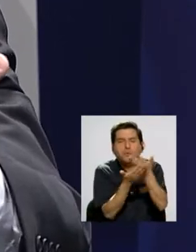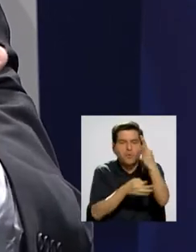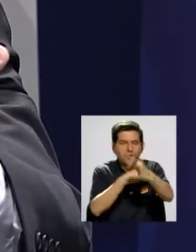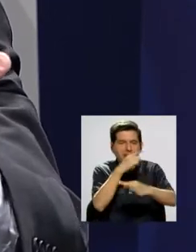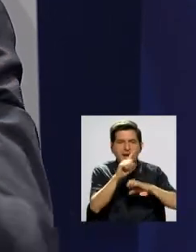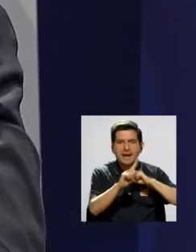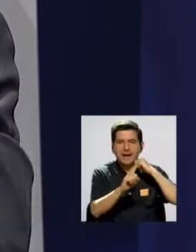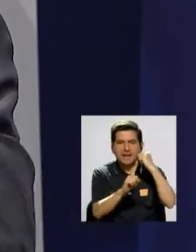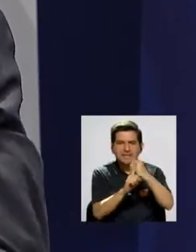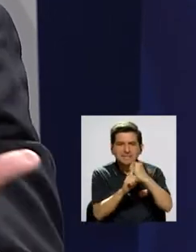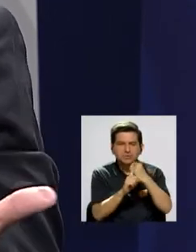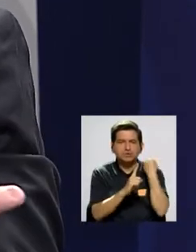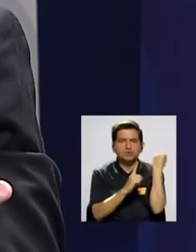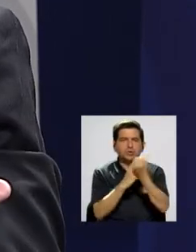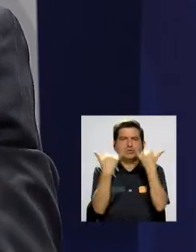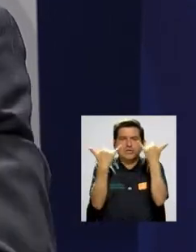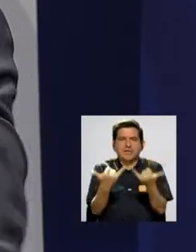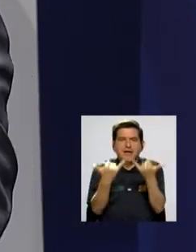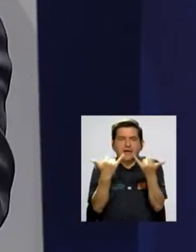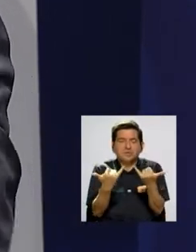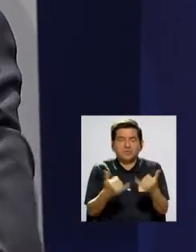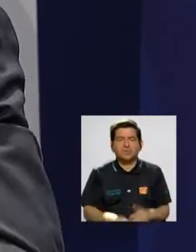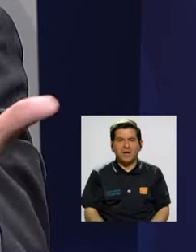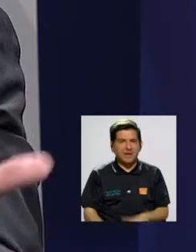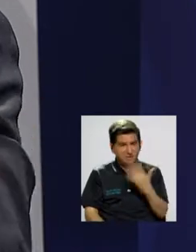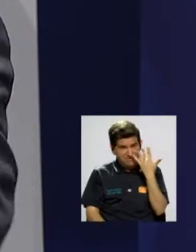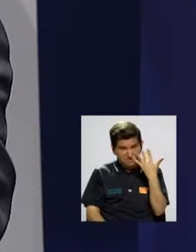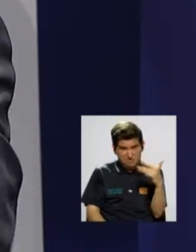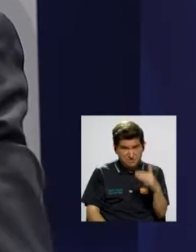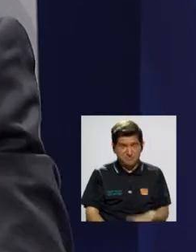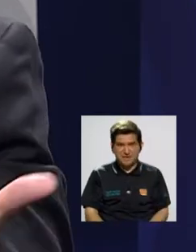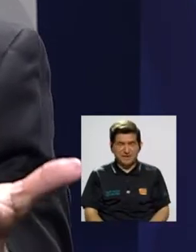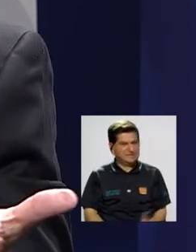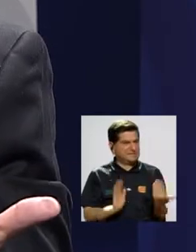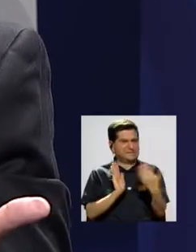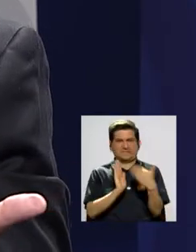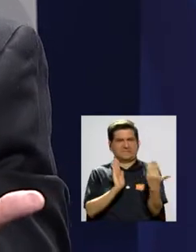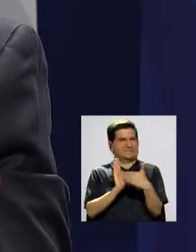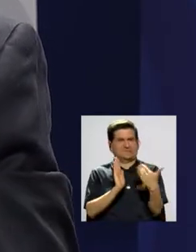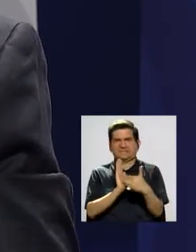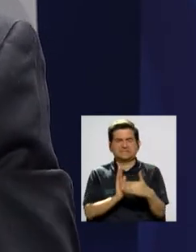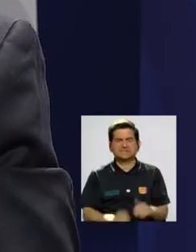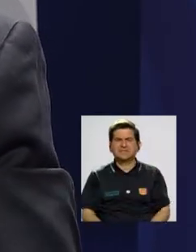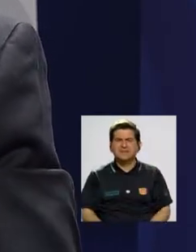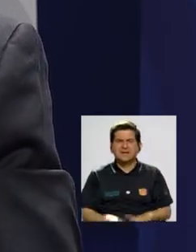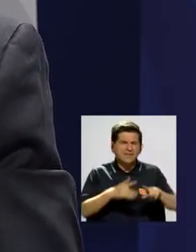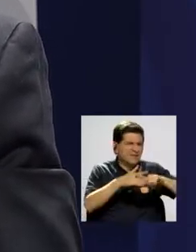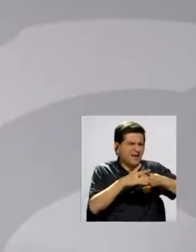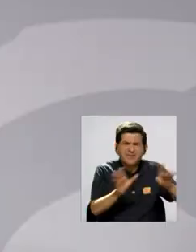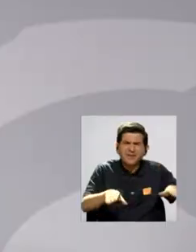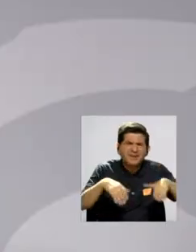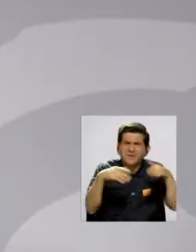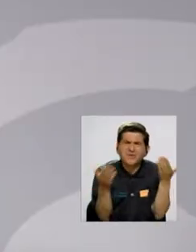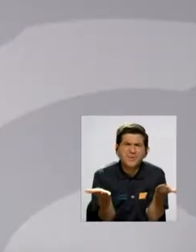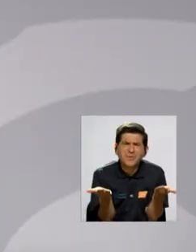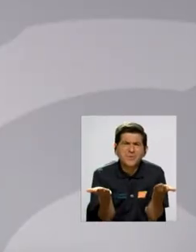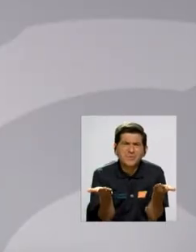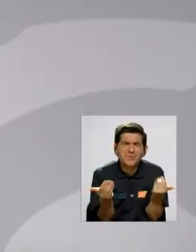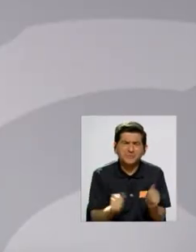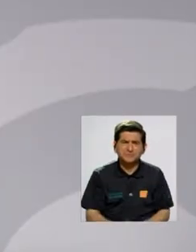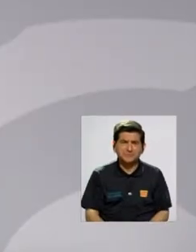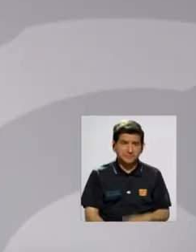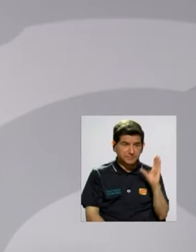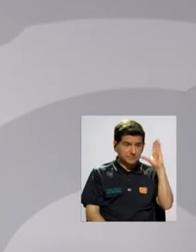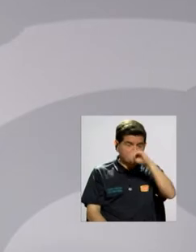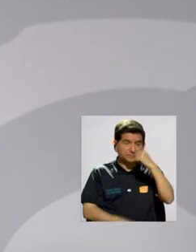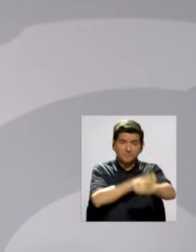sociedad queremos, porque en la que estamos pareciera que está haciendo aguas por muchos lados. ¿Y cómo recomponer eso, don Randall, cuando veíamos